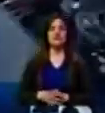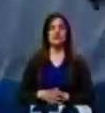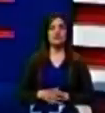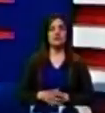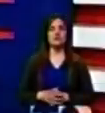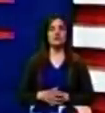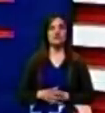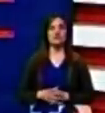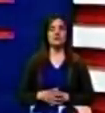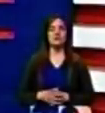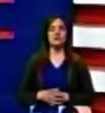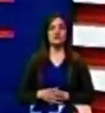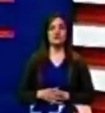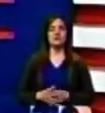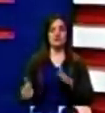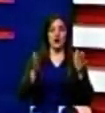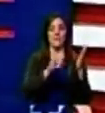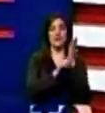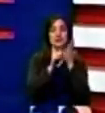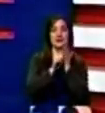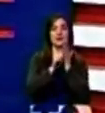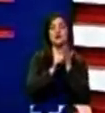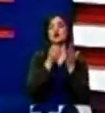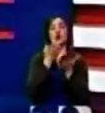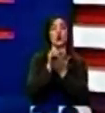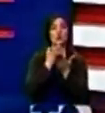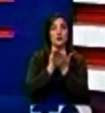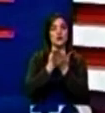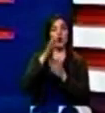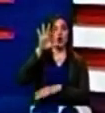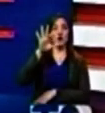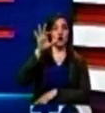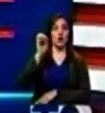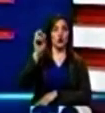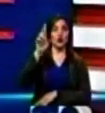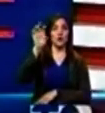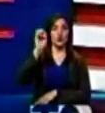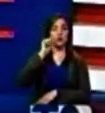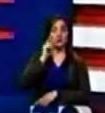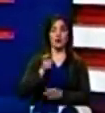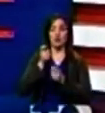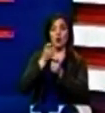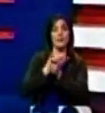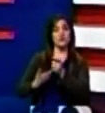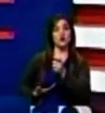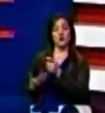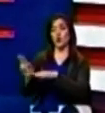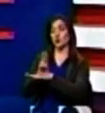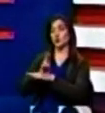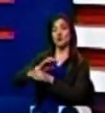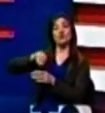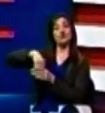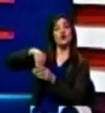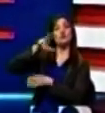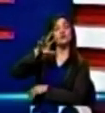horas. El ministro de Economía, Carlos de la Torre, entregó al presidente de la legislatura información sobre el uso de los 300